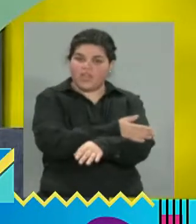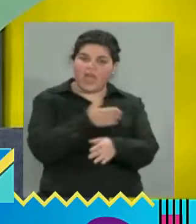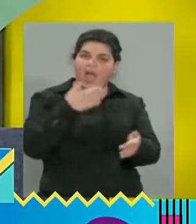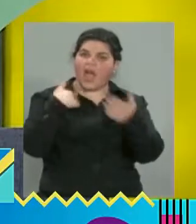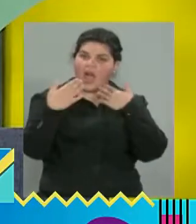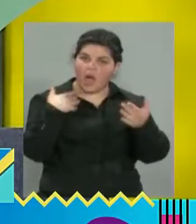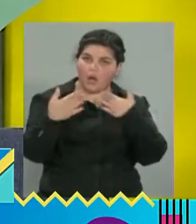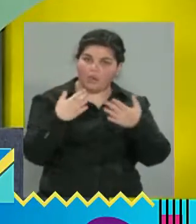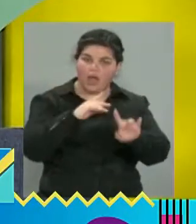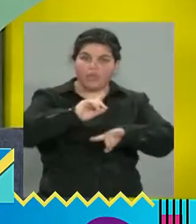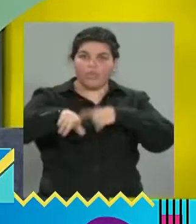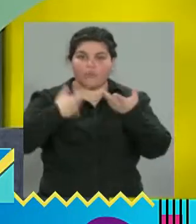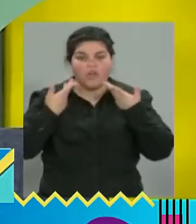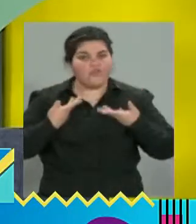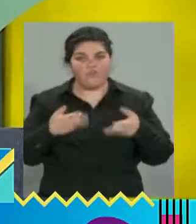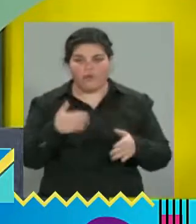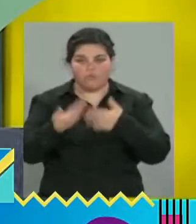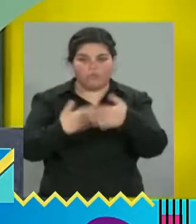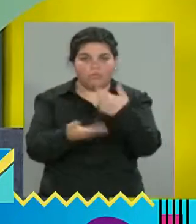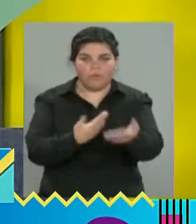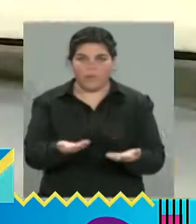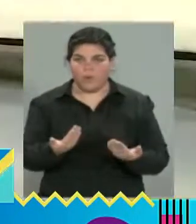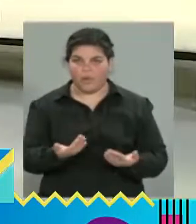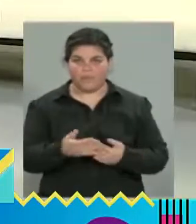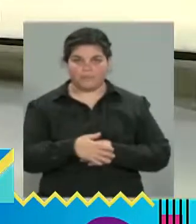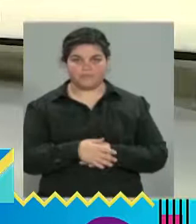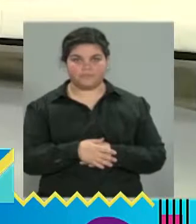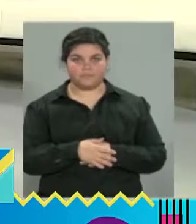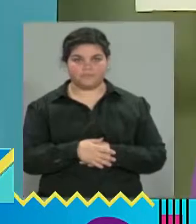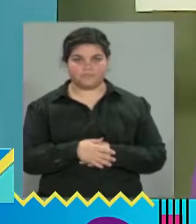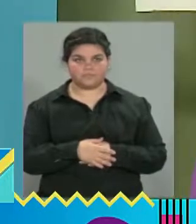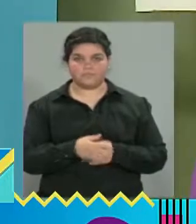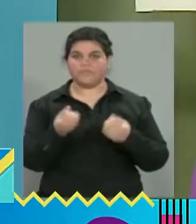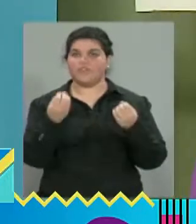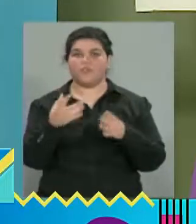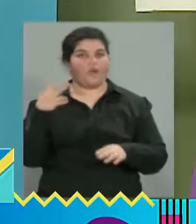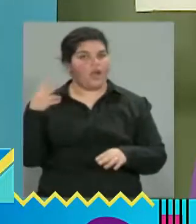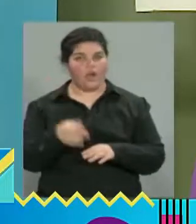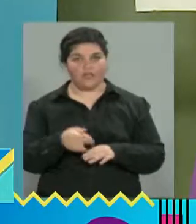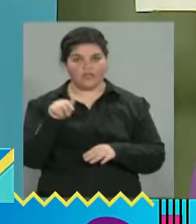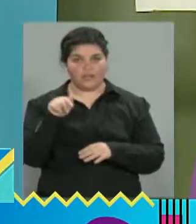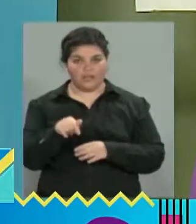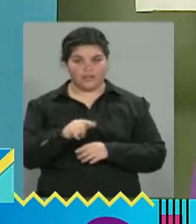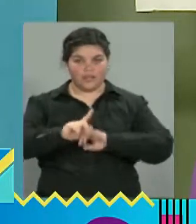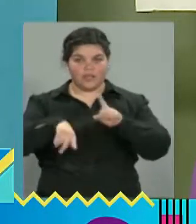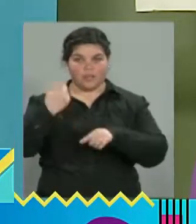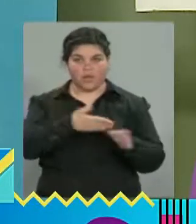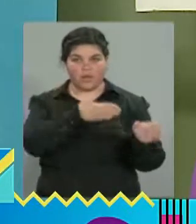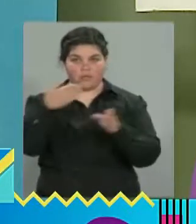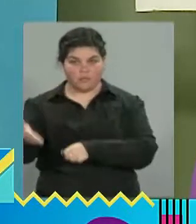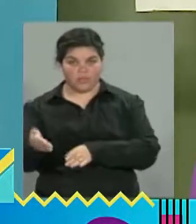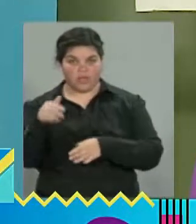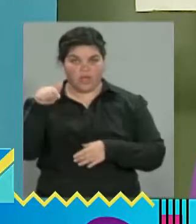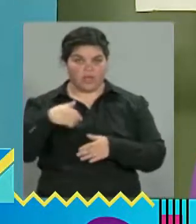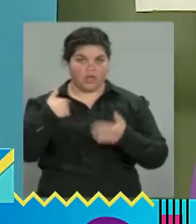que las empuje a hablar del asunto. Bien, lo vamos a dejar ahí, obviamente para el próximo bloque continuar hablando